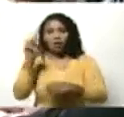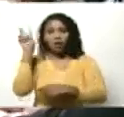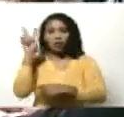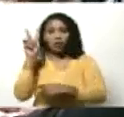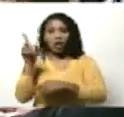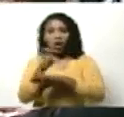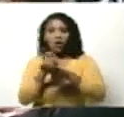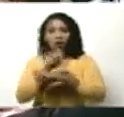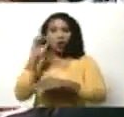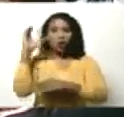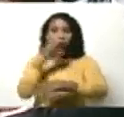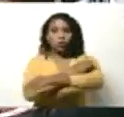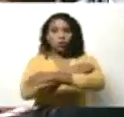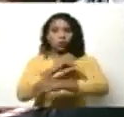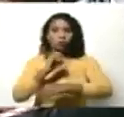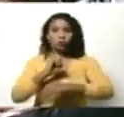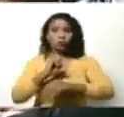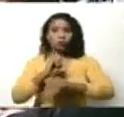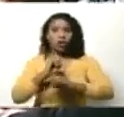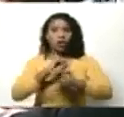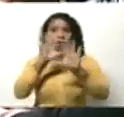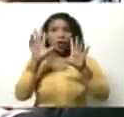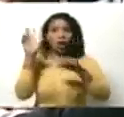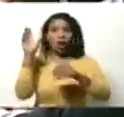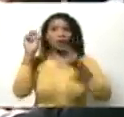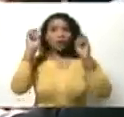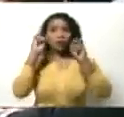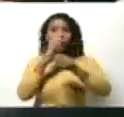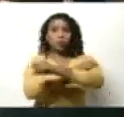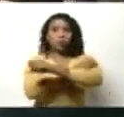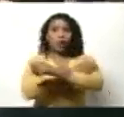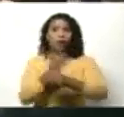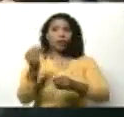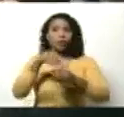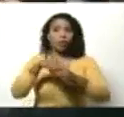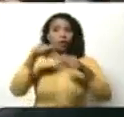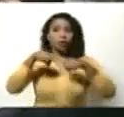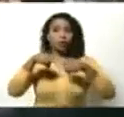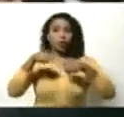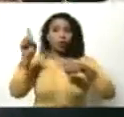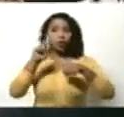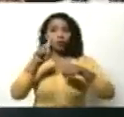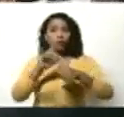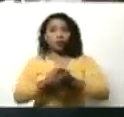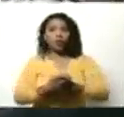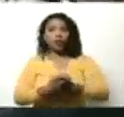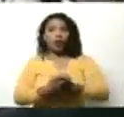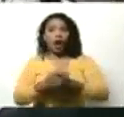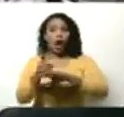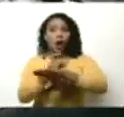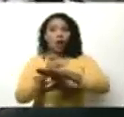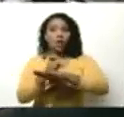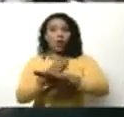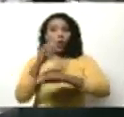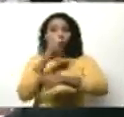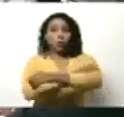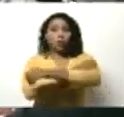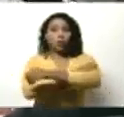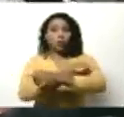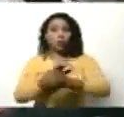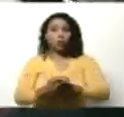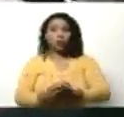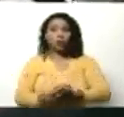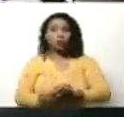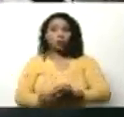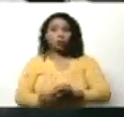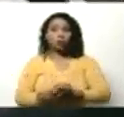gobierno y oposición? Claro, no. Con el tema de oposición yo me meto en temas internos. La mesa de diálogo que hay entre gobierno y oposición, ¿Colombia va a apoyar